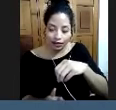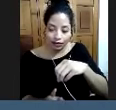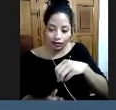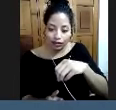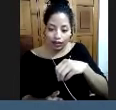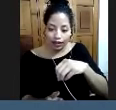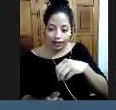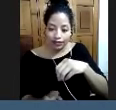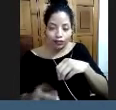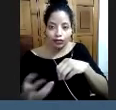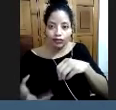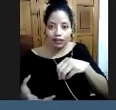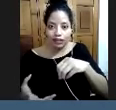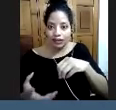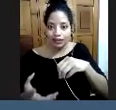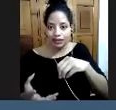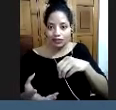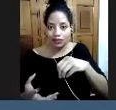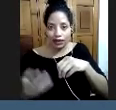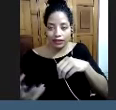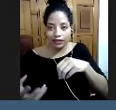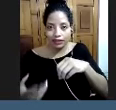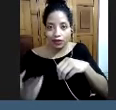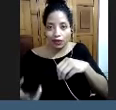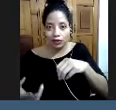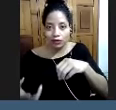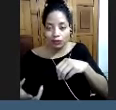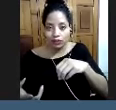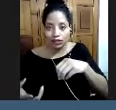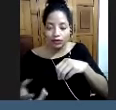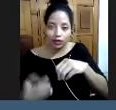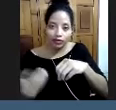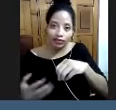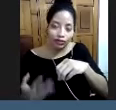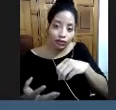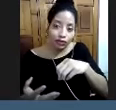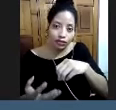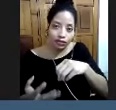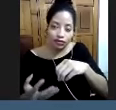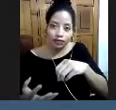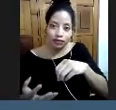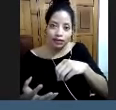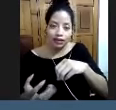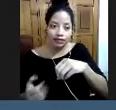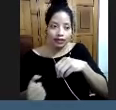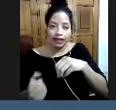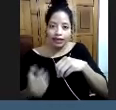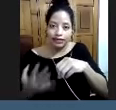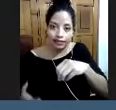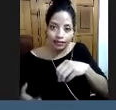e hijos, si todos tienen acceso a internet o a un dispositivo, o si están surgiendo estas